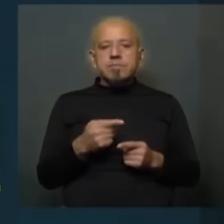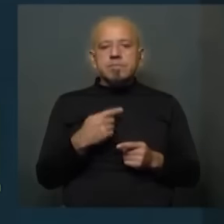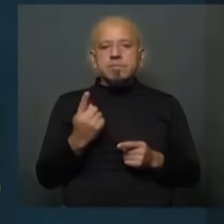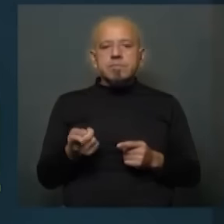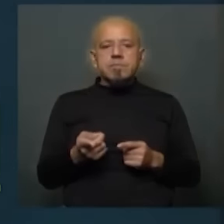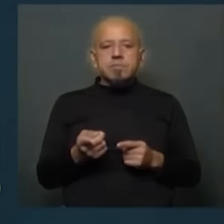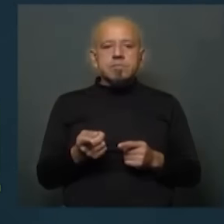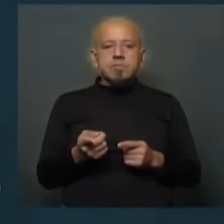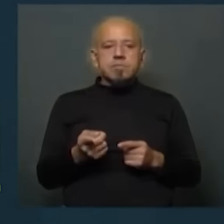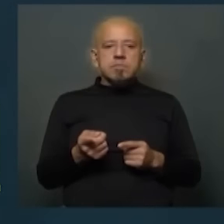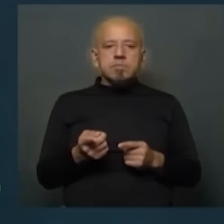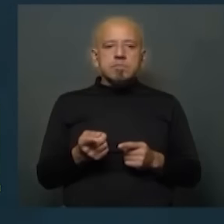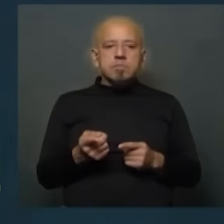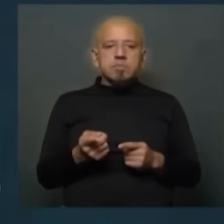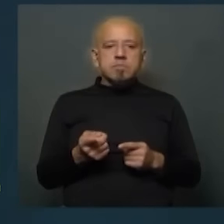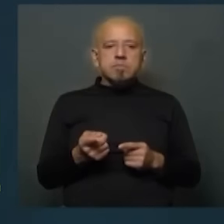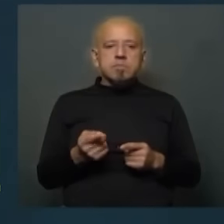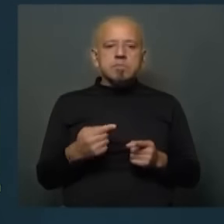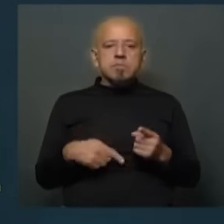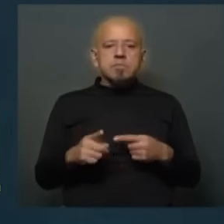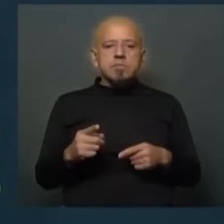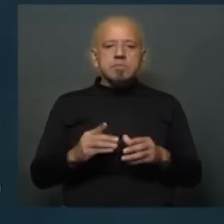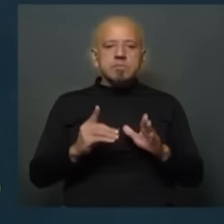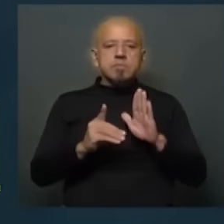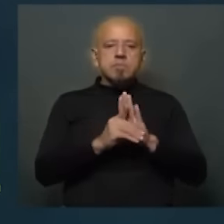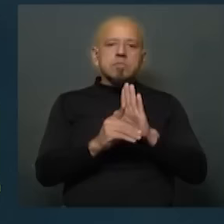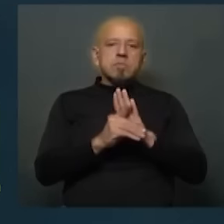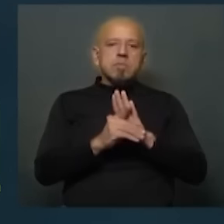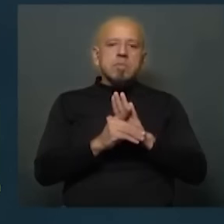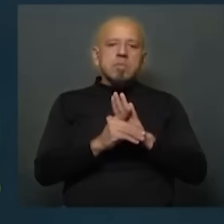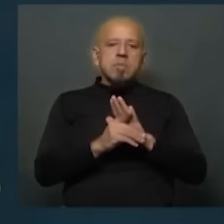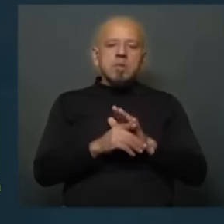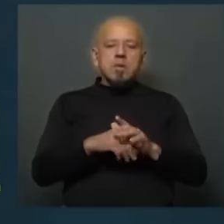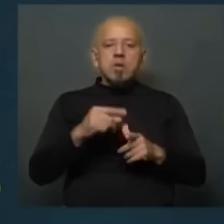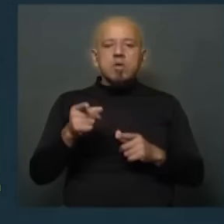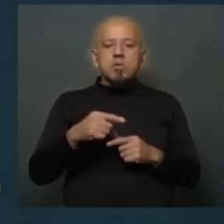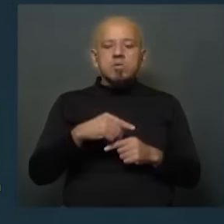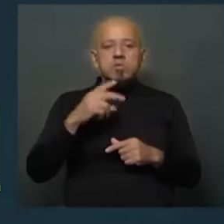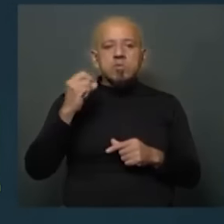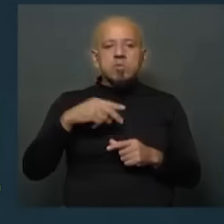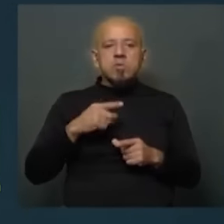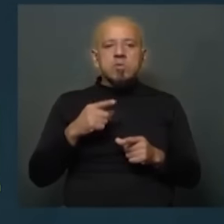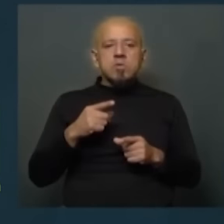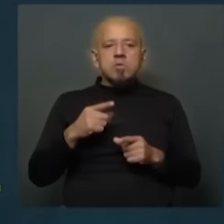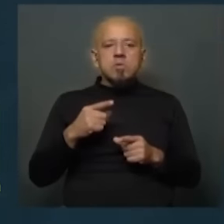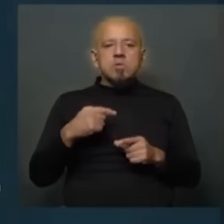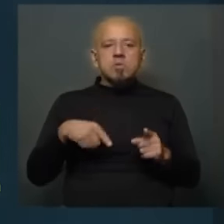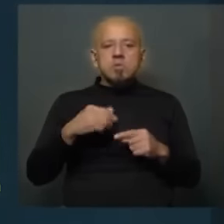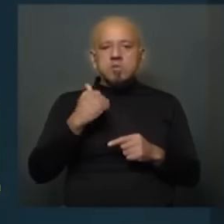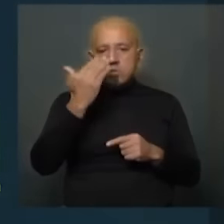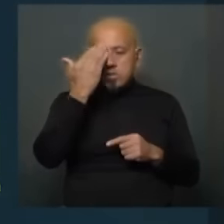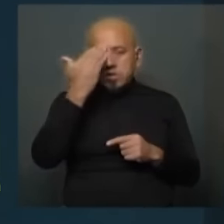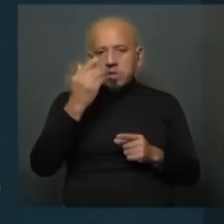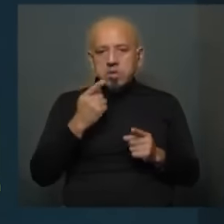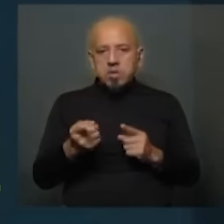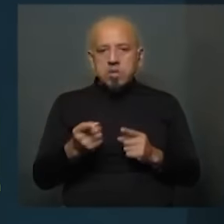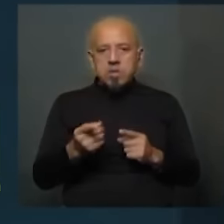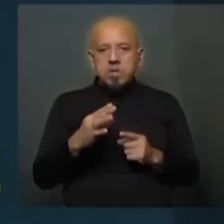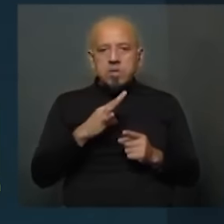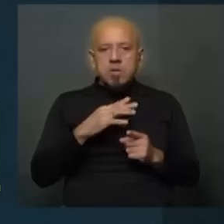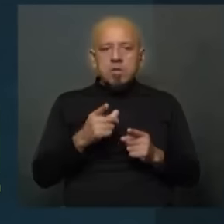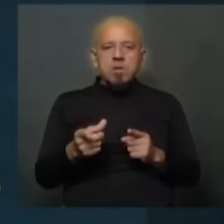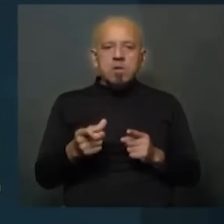placa que va a resumir los datos de, bueno, la opinión de la ciudadanía sobre la interna del Frente Amplio. Aquí tenemos